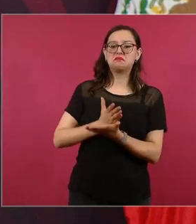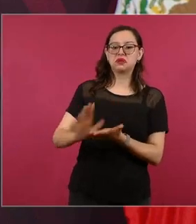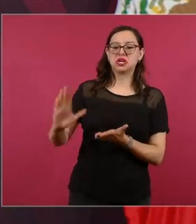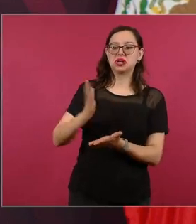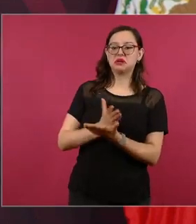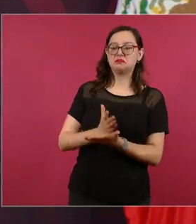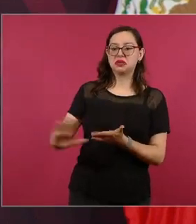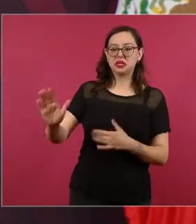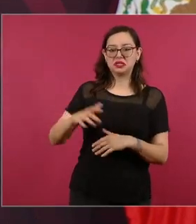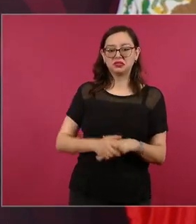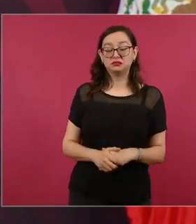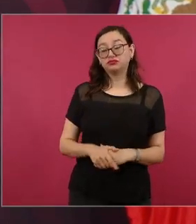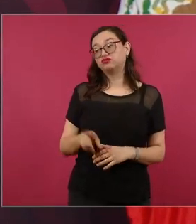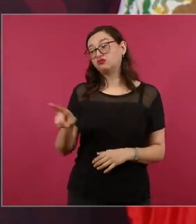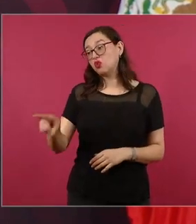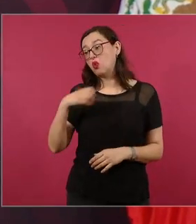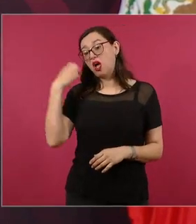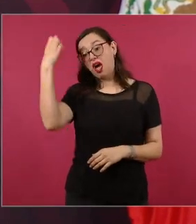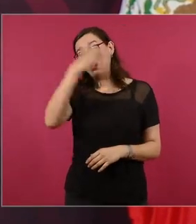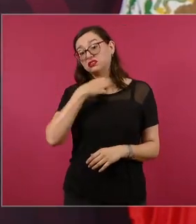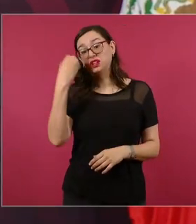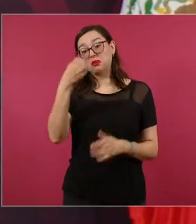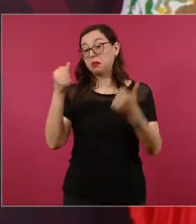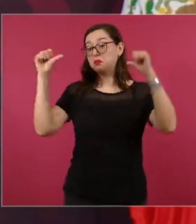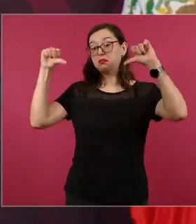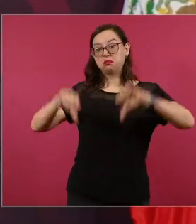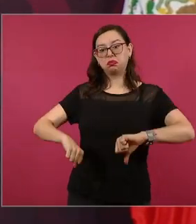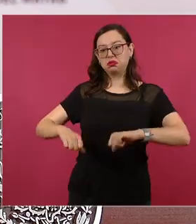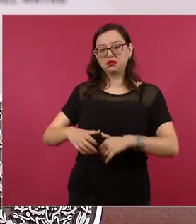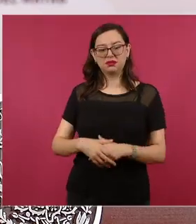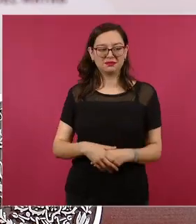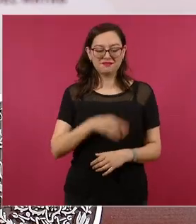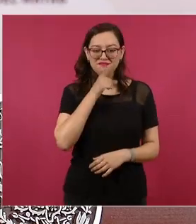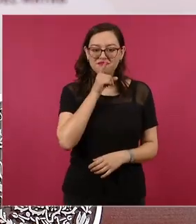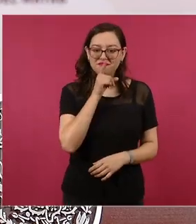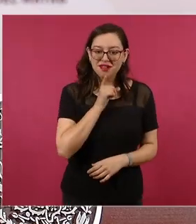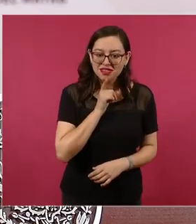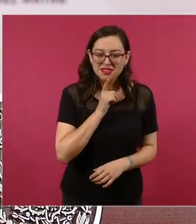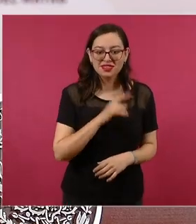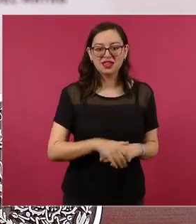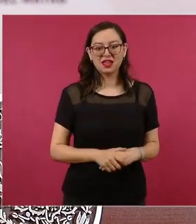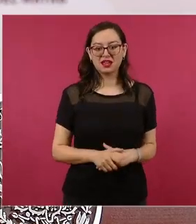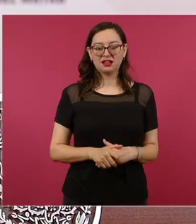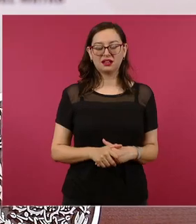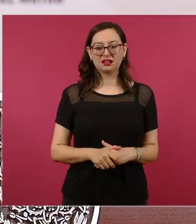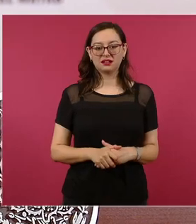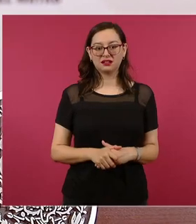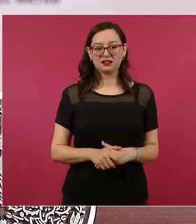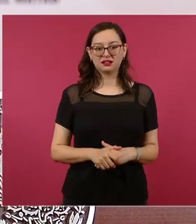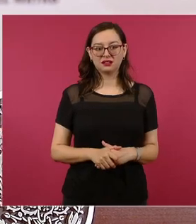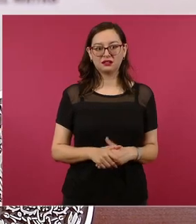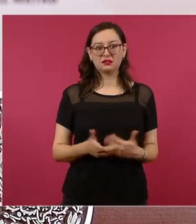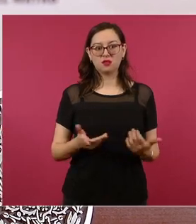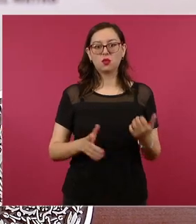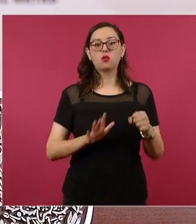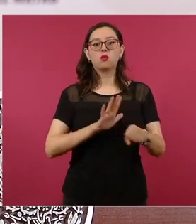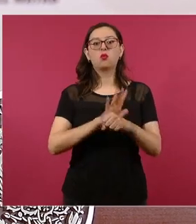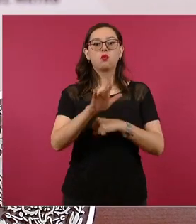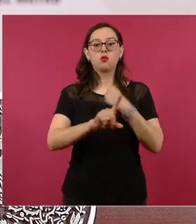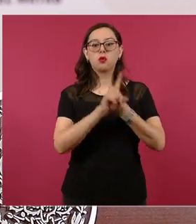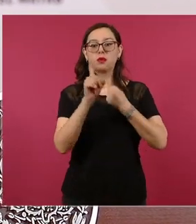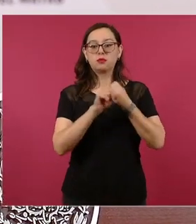cuando en realidad no había presupuesto para la educación pública, porque el propósito era la